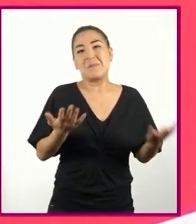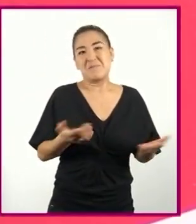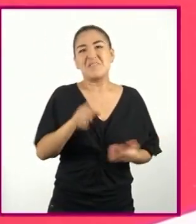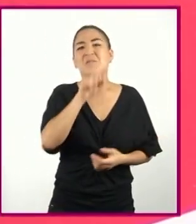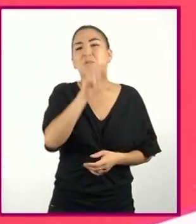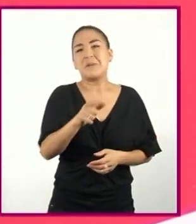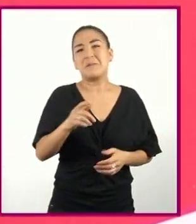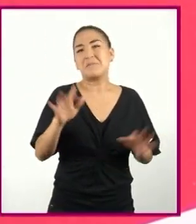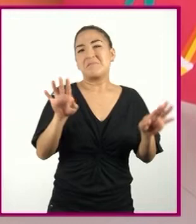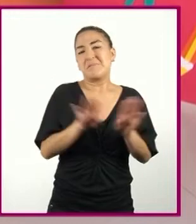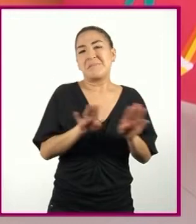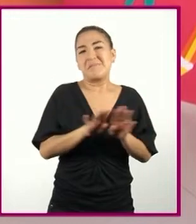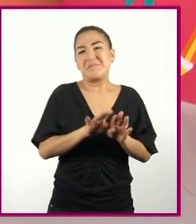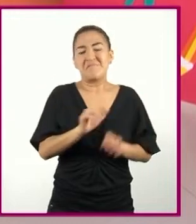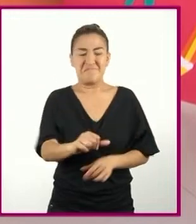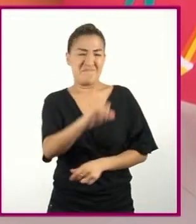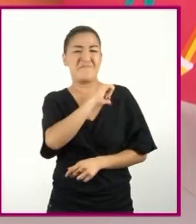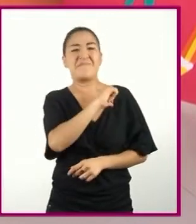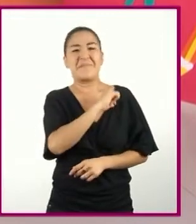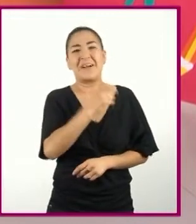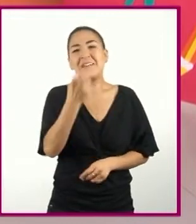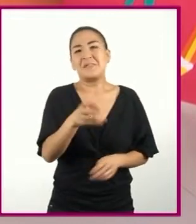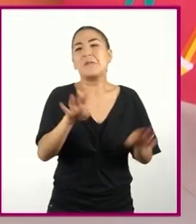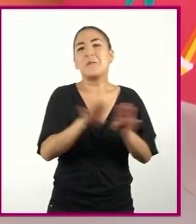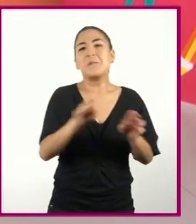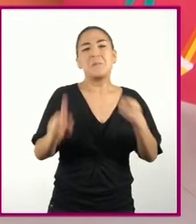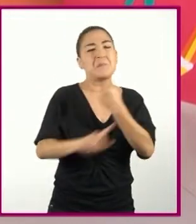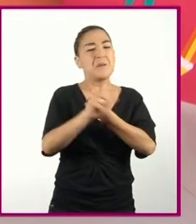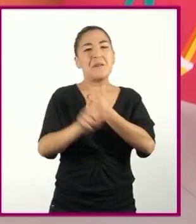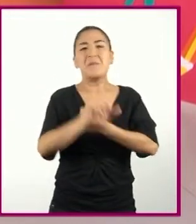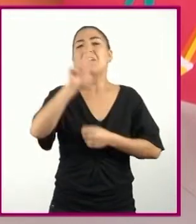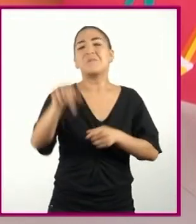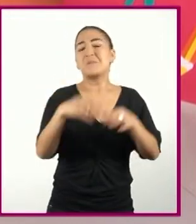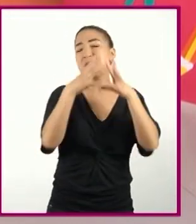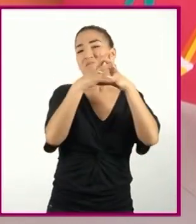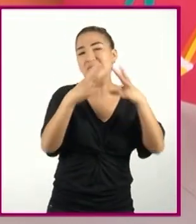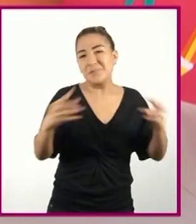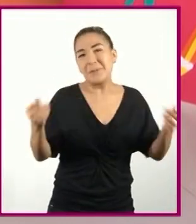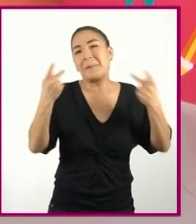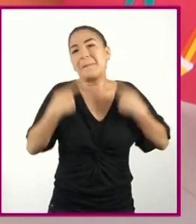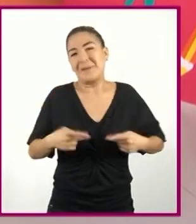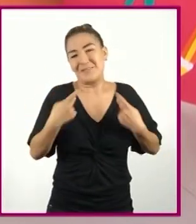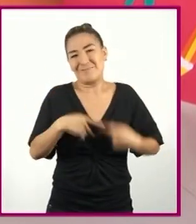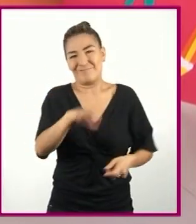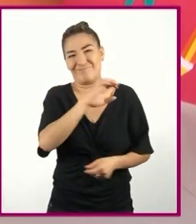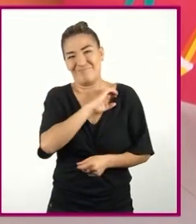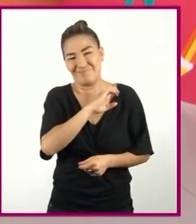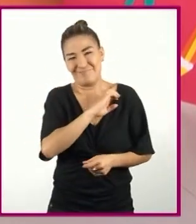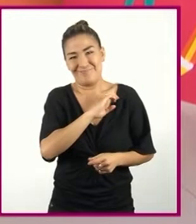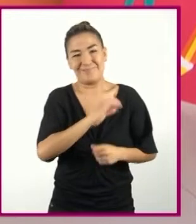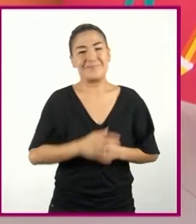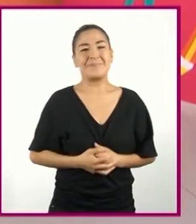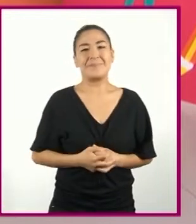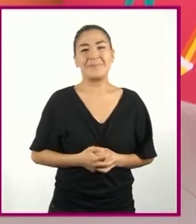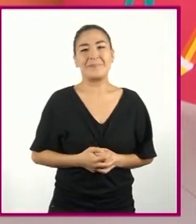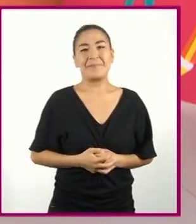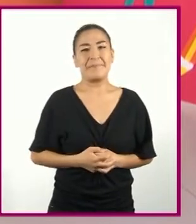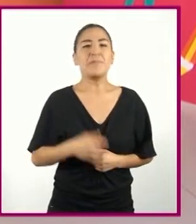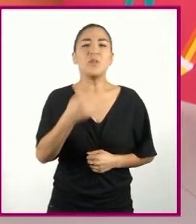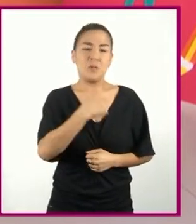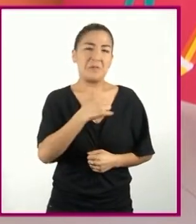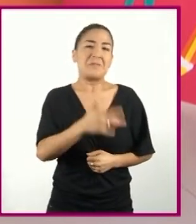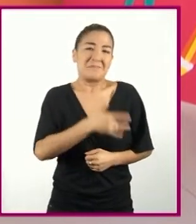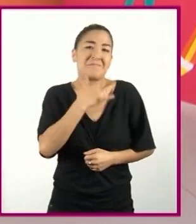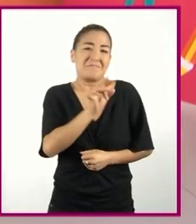puro orgullo, dejamos que los malentendidos nos alejen de la gente que queremos. Yo